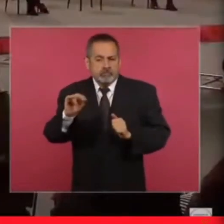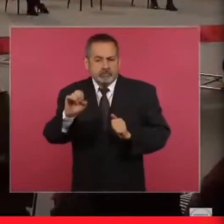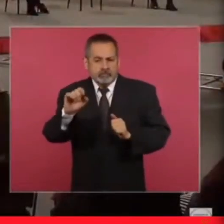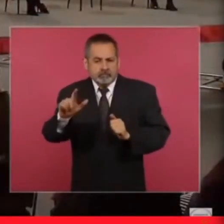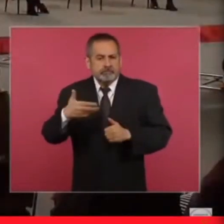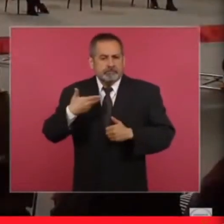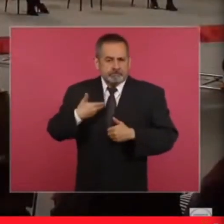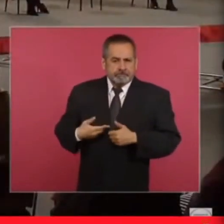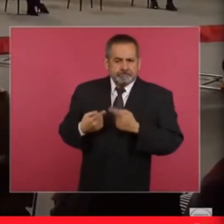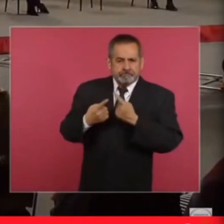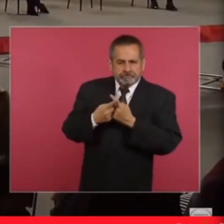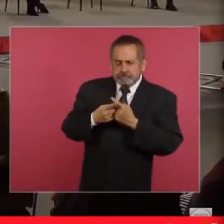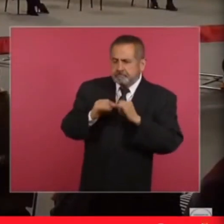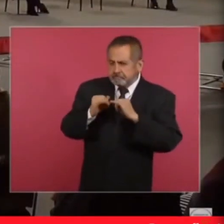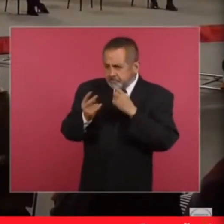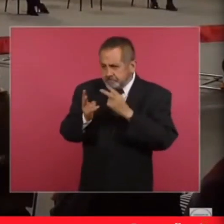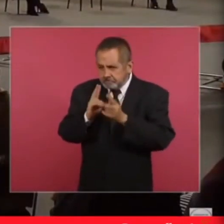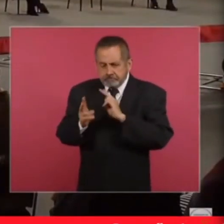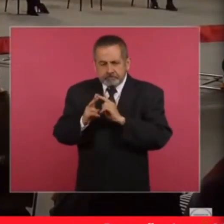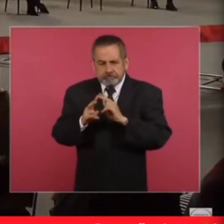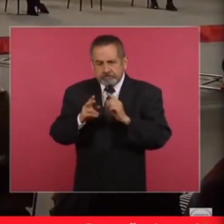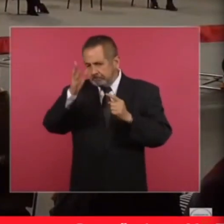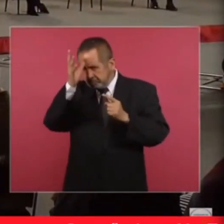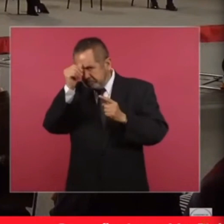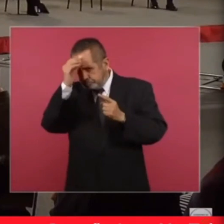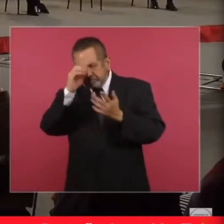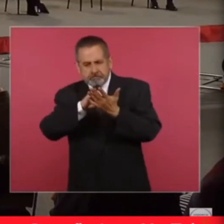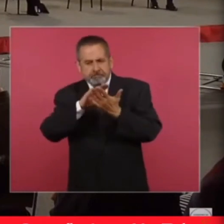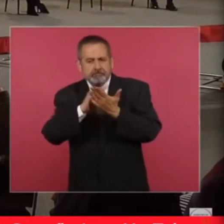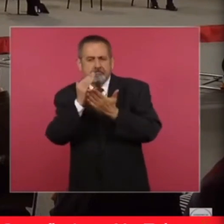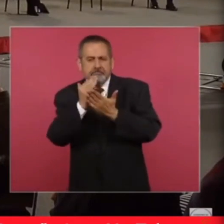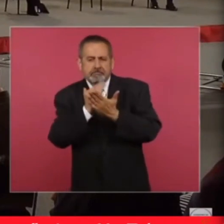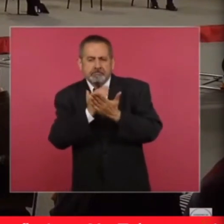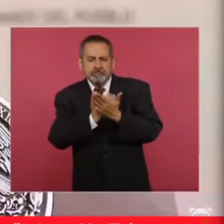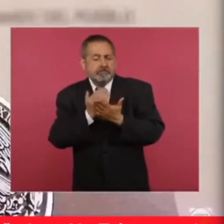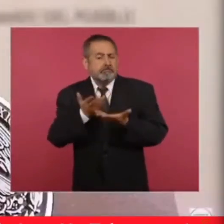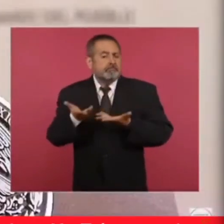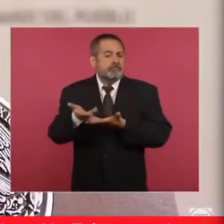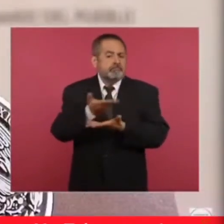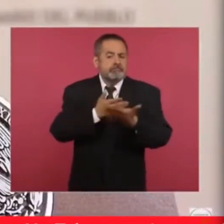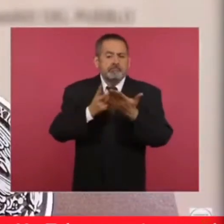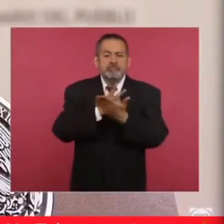una servidora, y pudimos aterrizar un proyecto que vamos a elaborar,